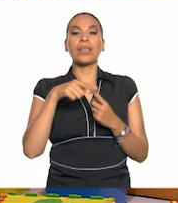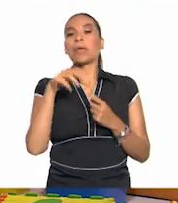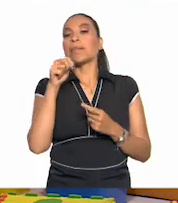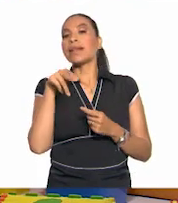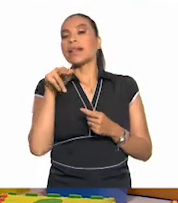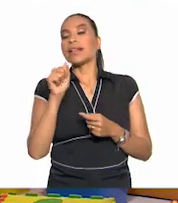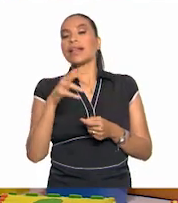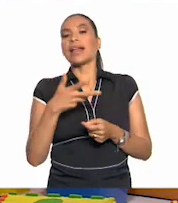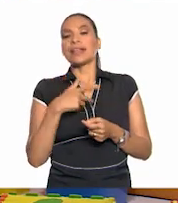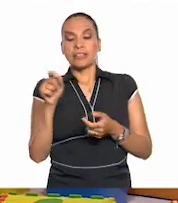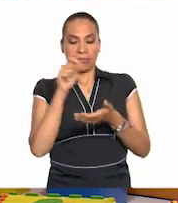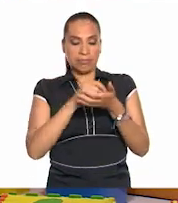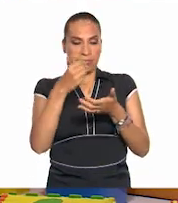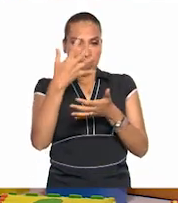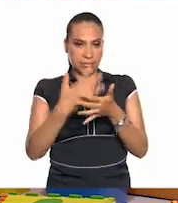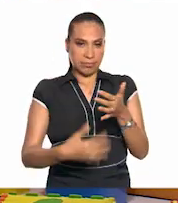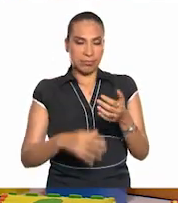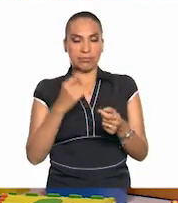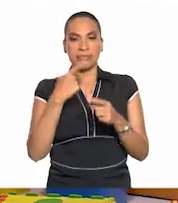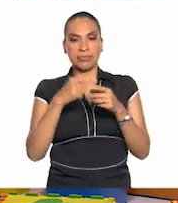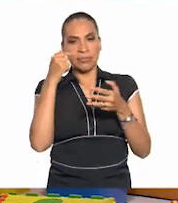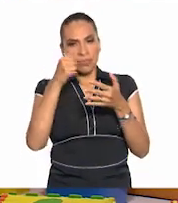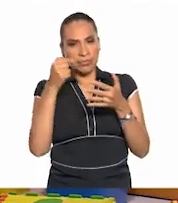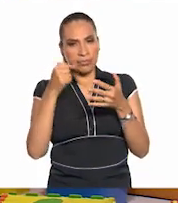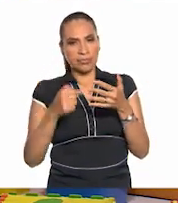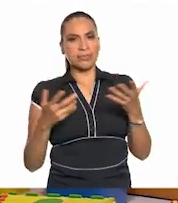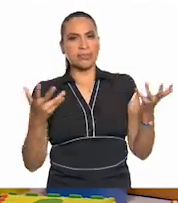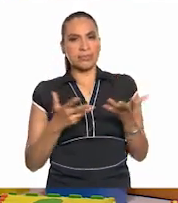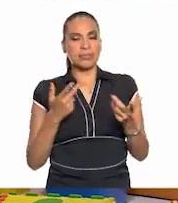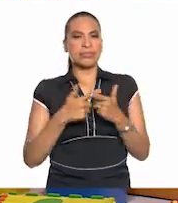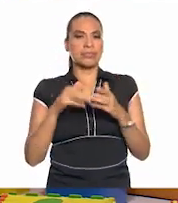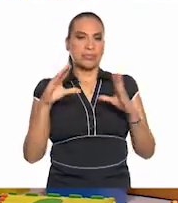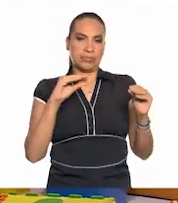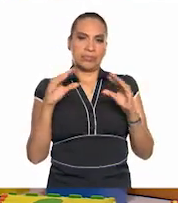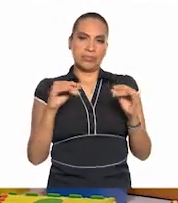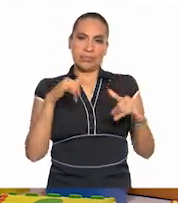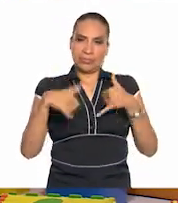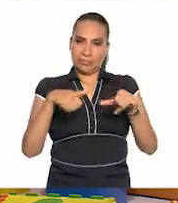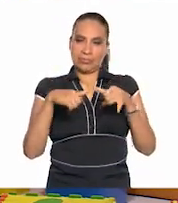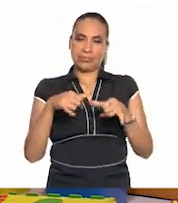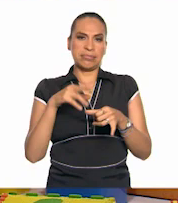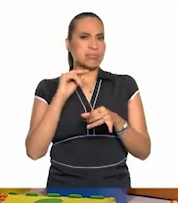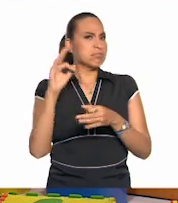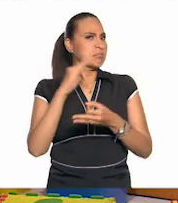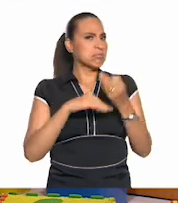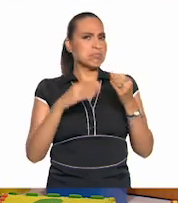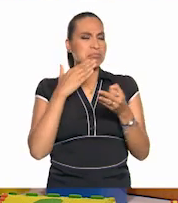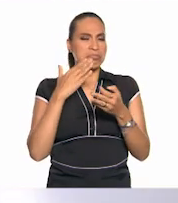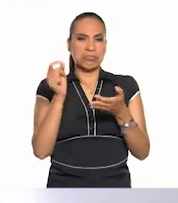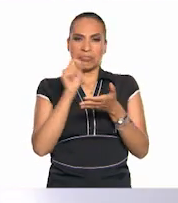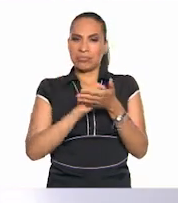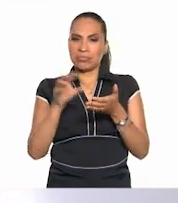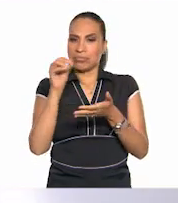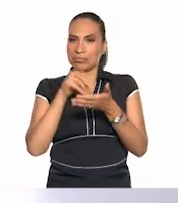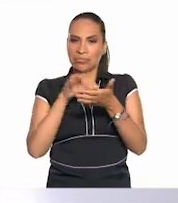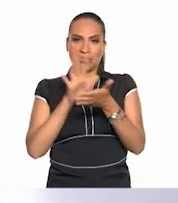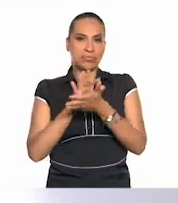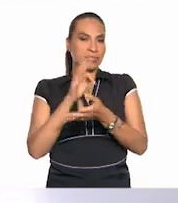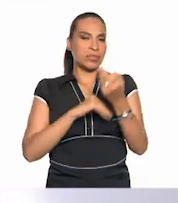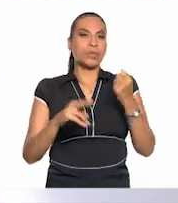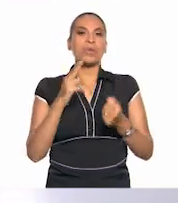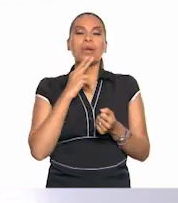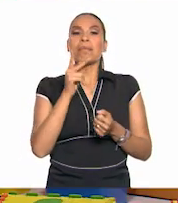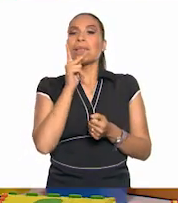incluso ya enlistó pasos que para elaborar el títere. Además, no se te fue ninguno. No. Todos. No. Y